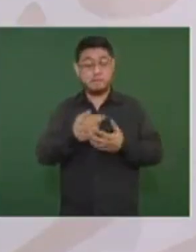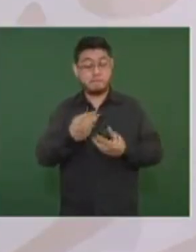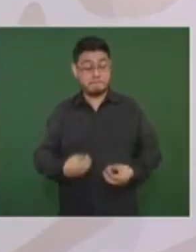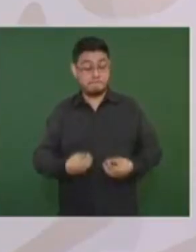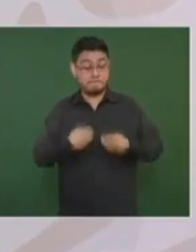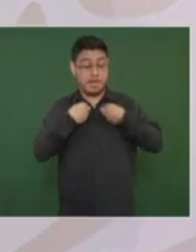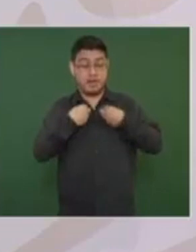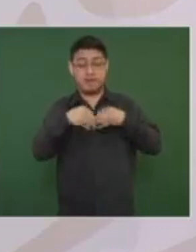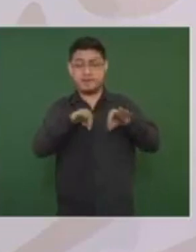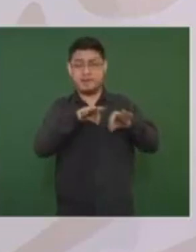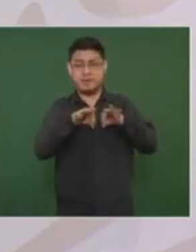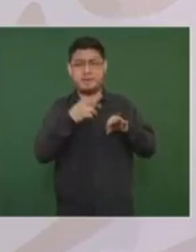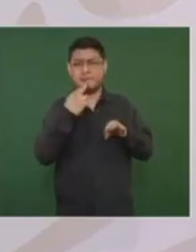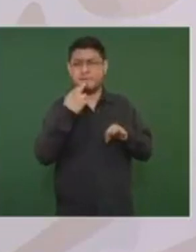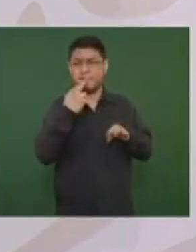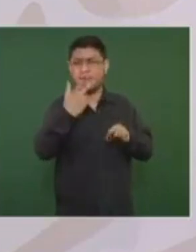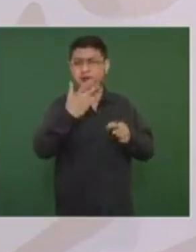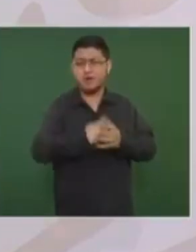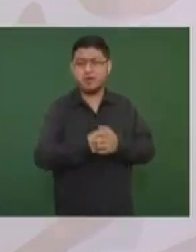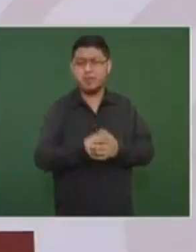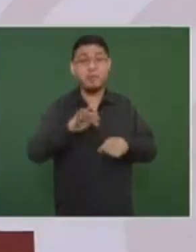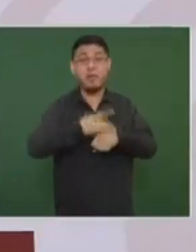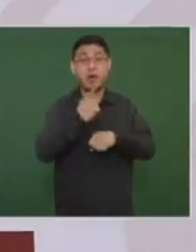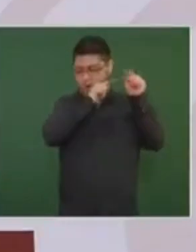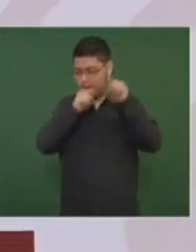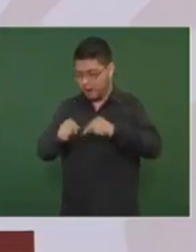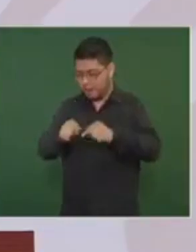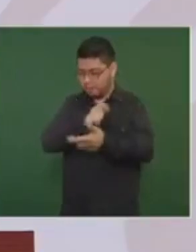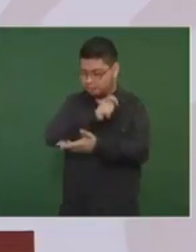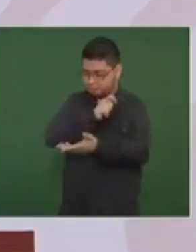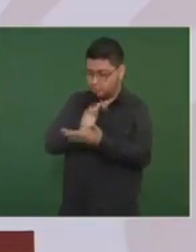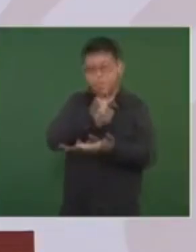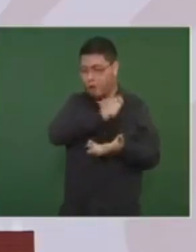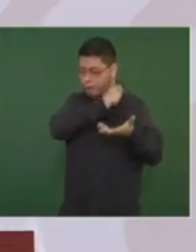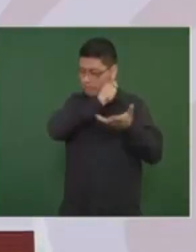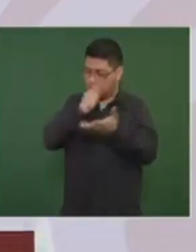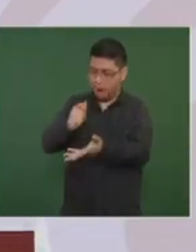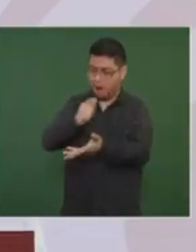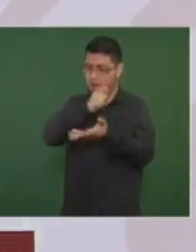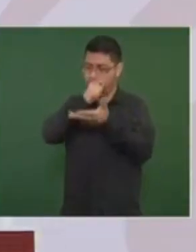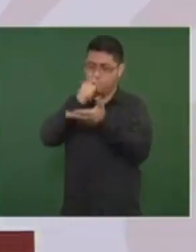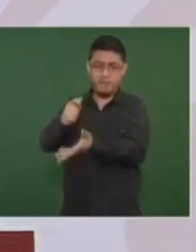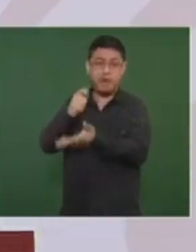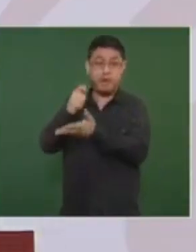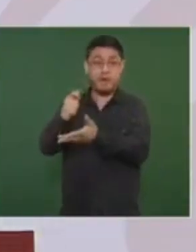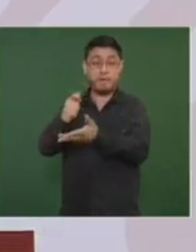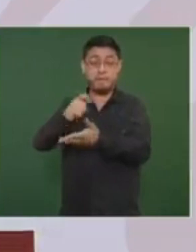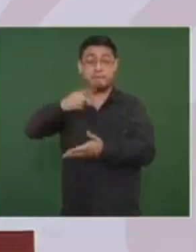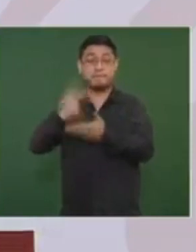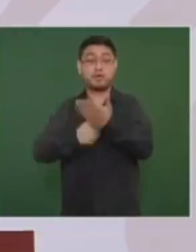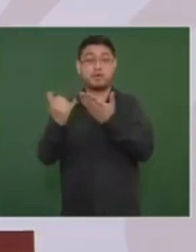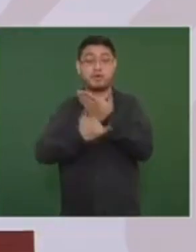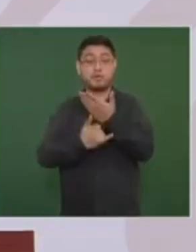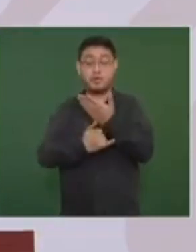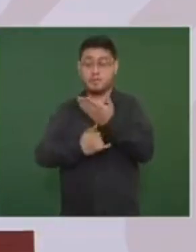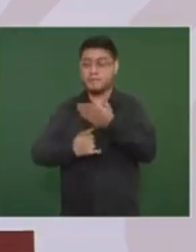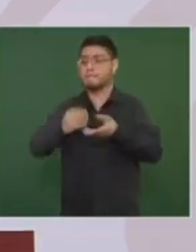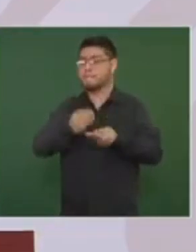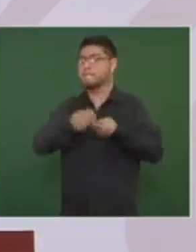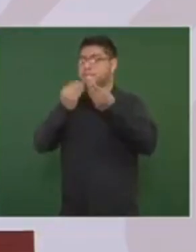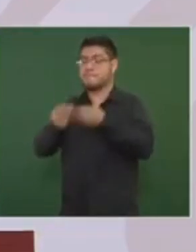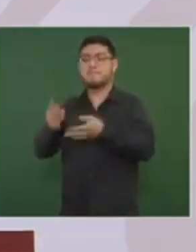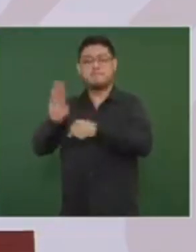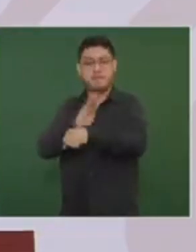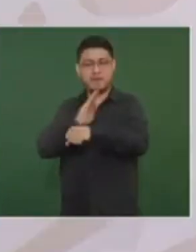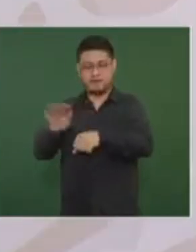y de trabajo porque además recibieron más recursos el presupuesto Mediante los programas de bienestar y al mismo